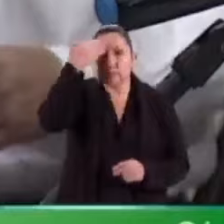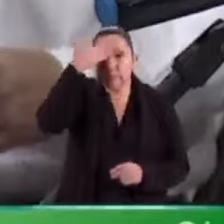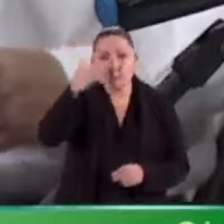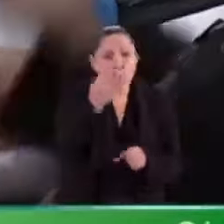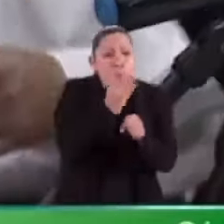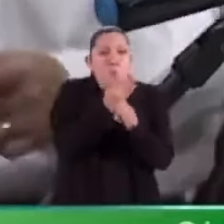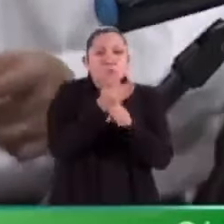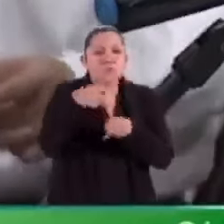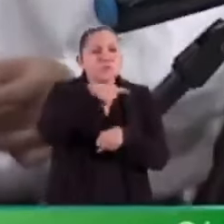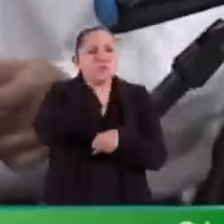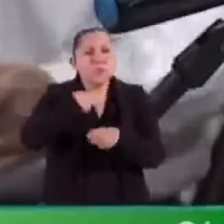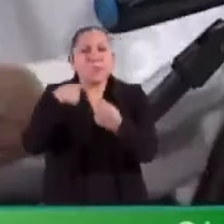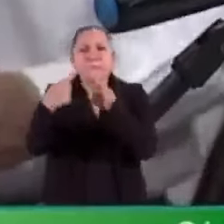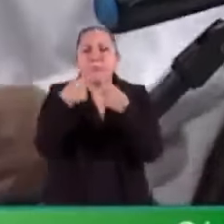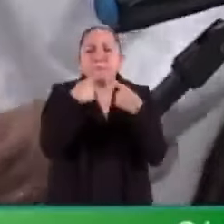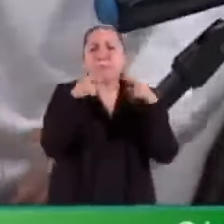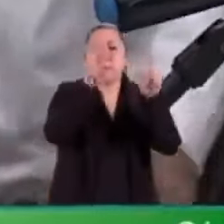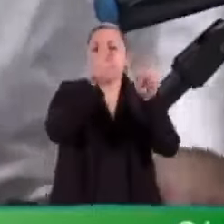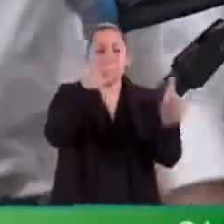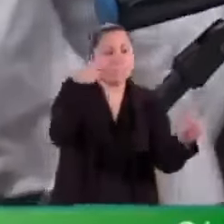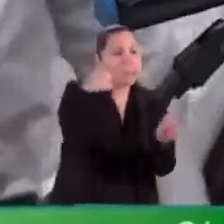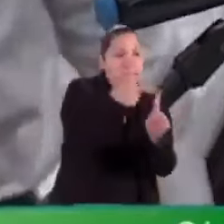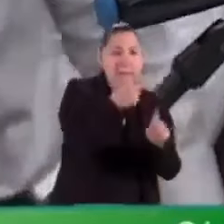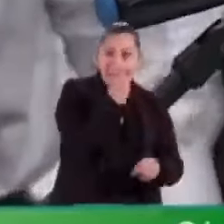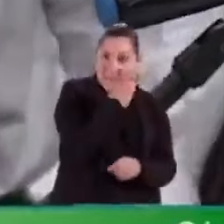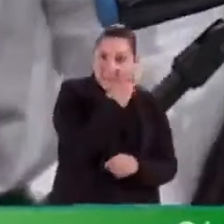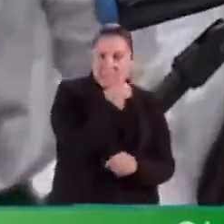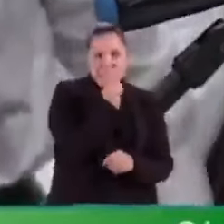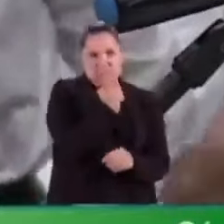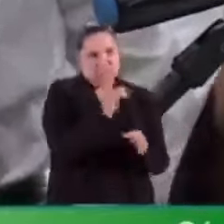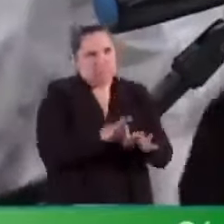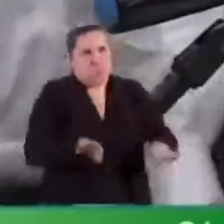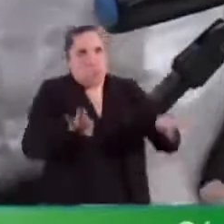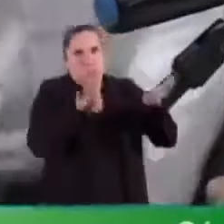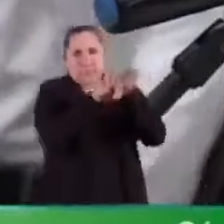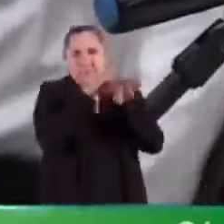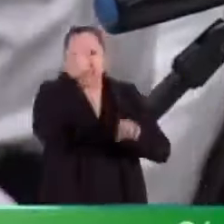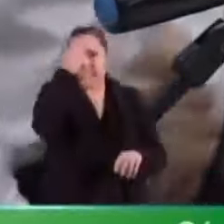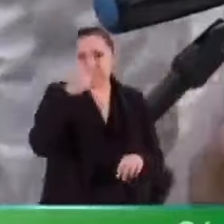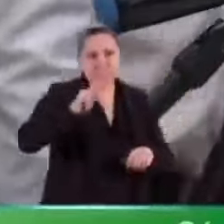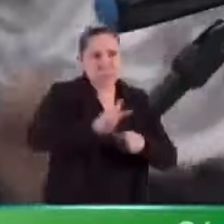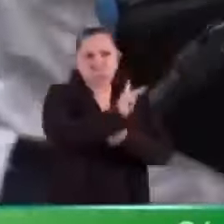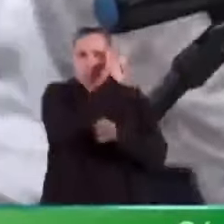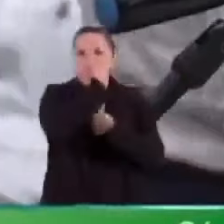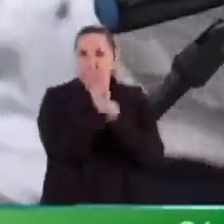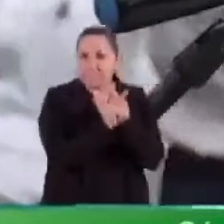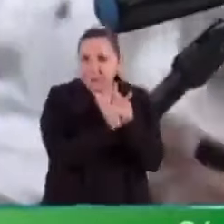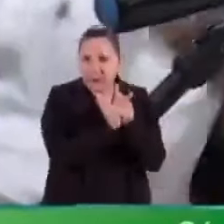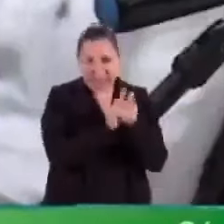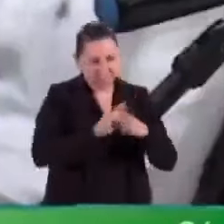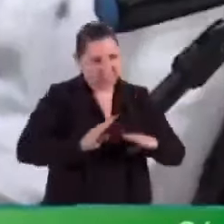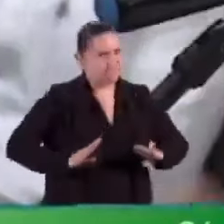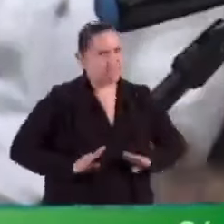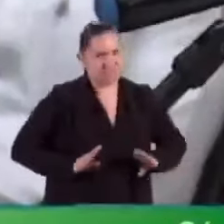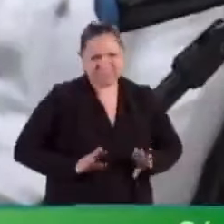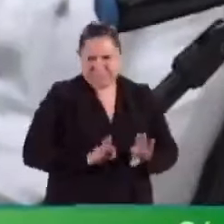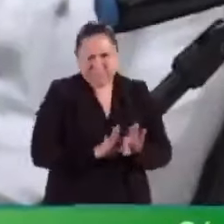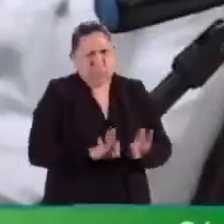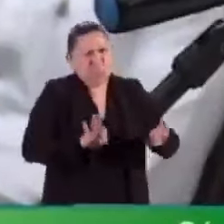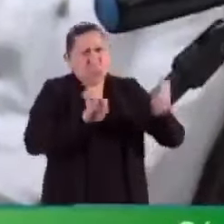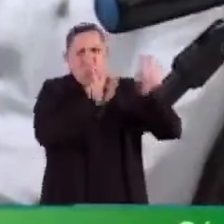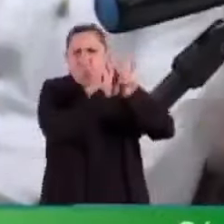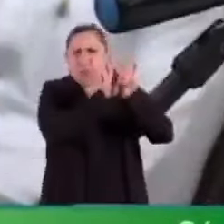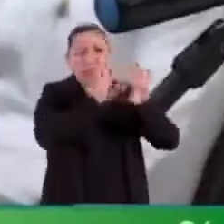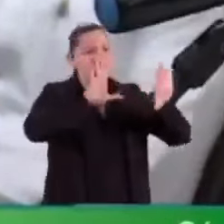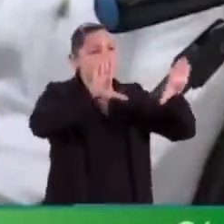central para la vida de nuestra república, para la vida de nuestra patria, que es reformar al Poder